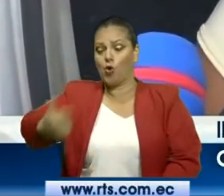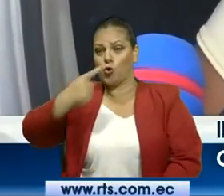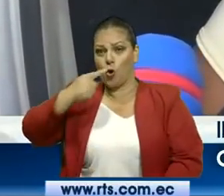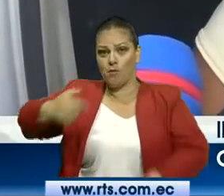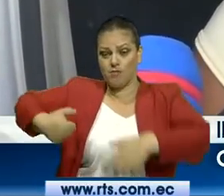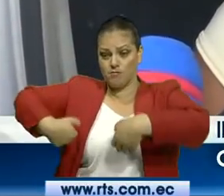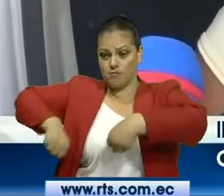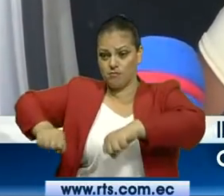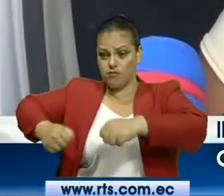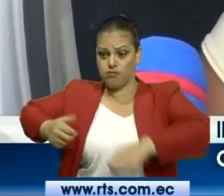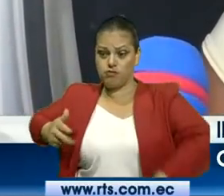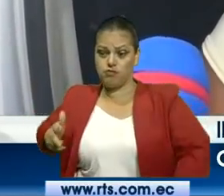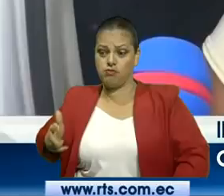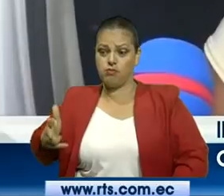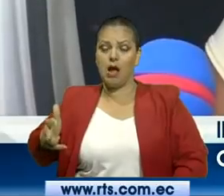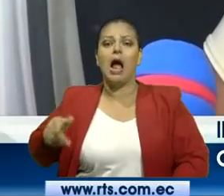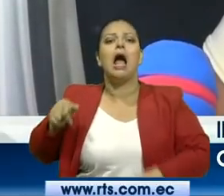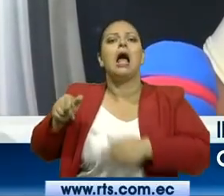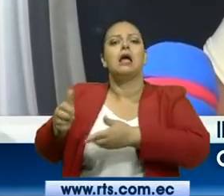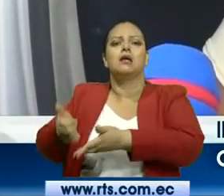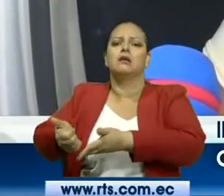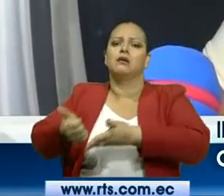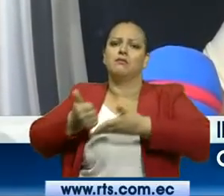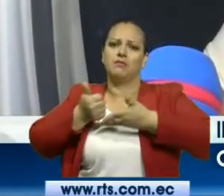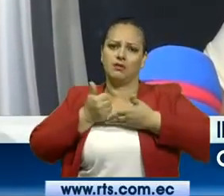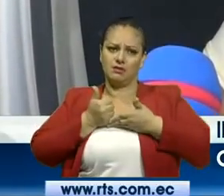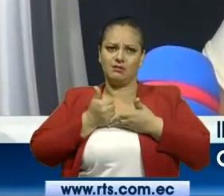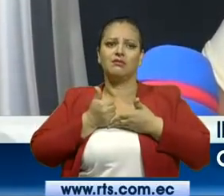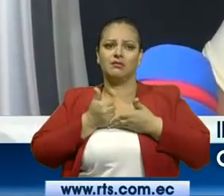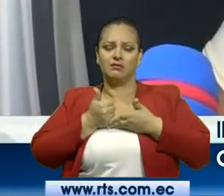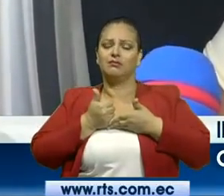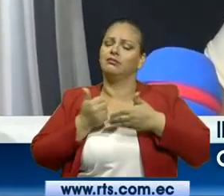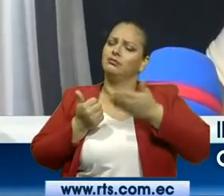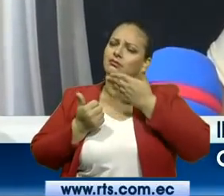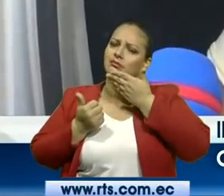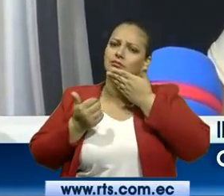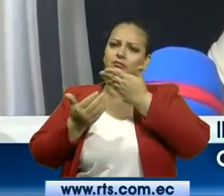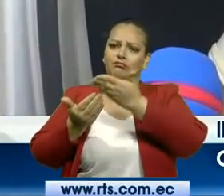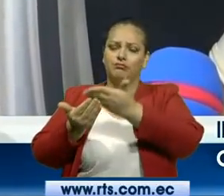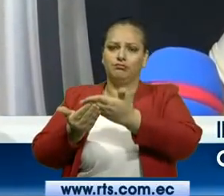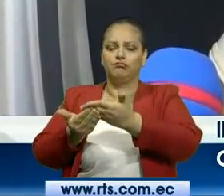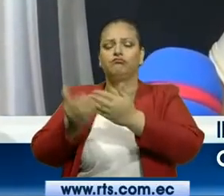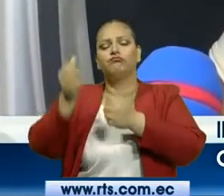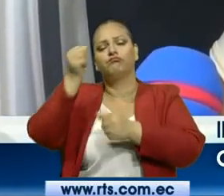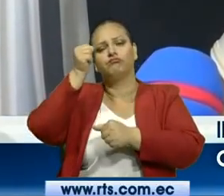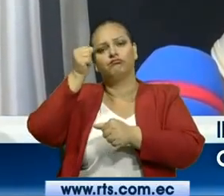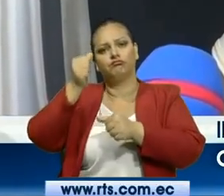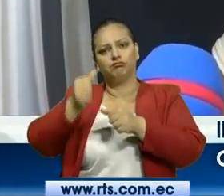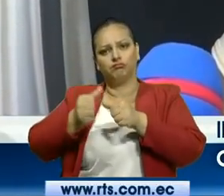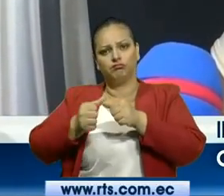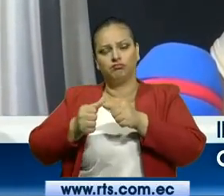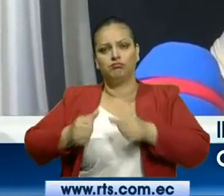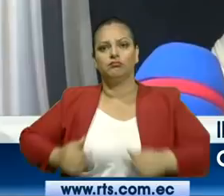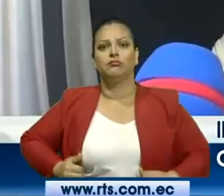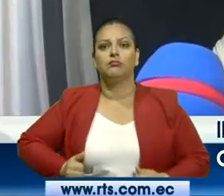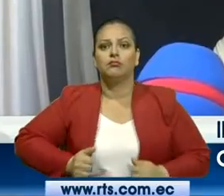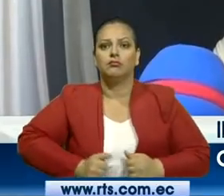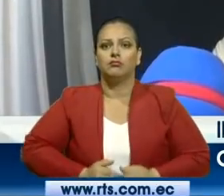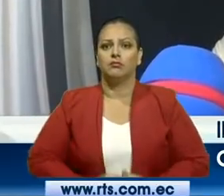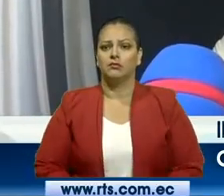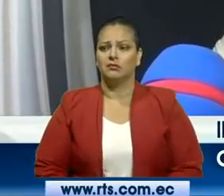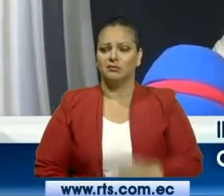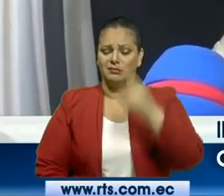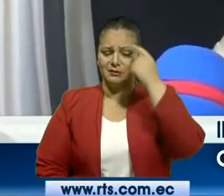quiero pensar en ese momento que fue muy trágico, que puse en riesgo mi vida. Yo lo único que